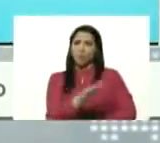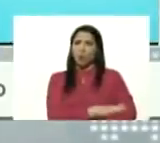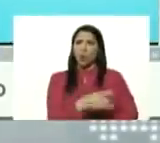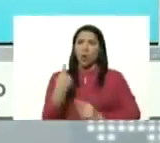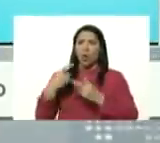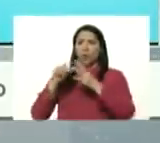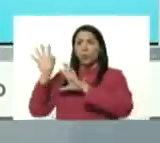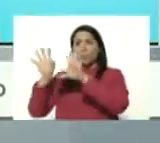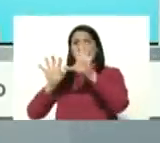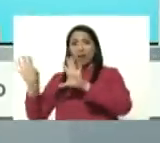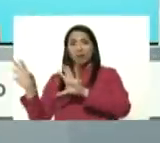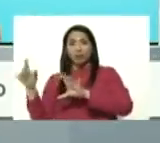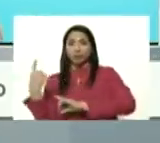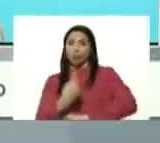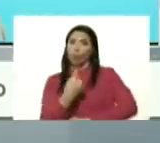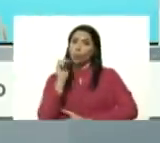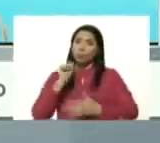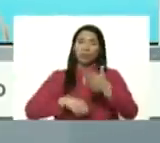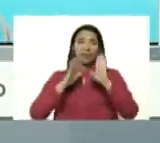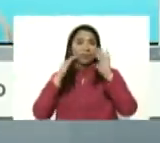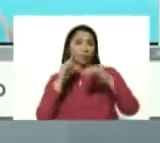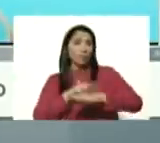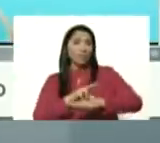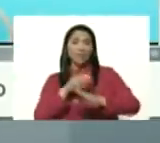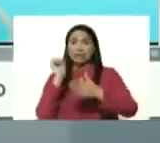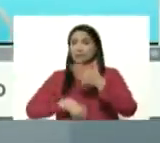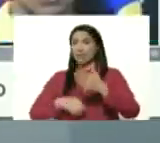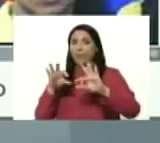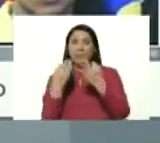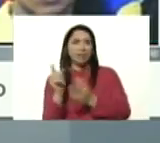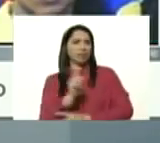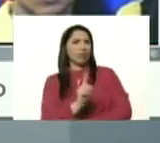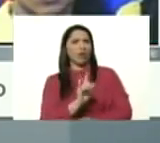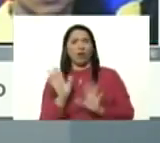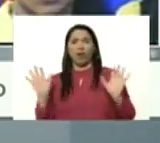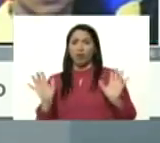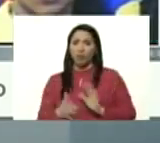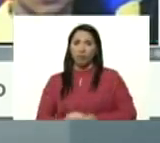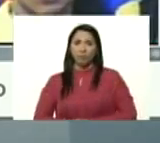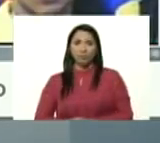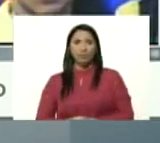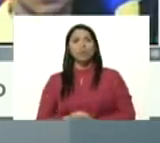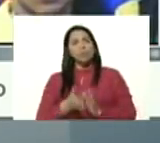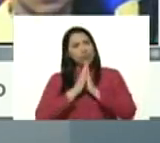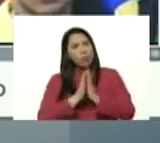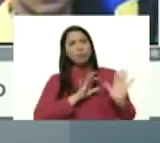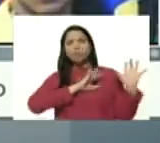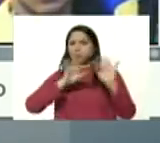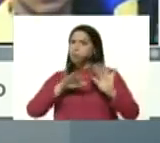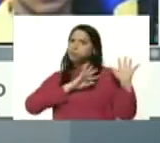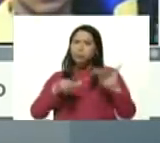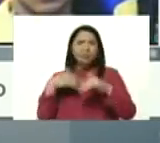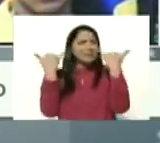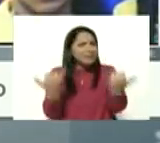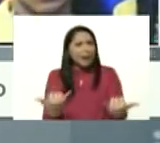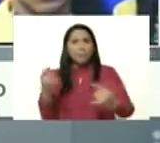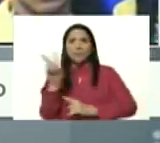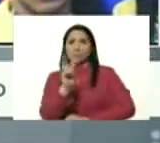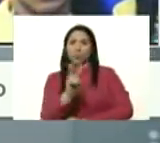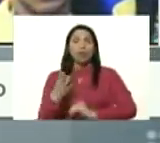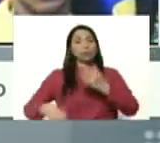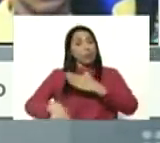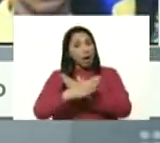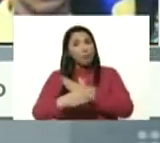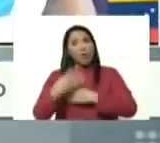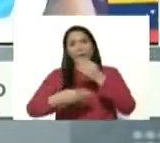exterior solos, sin atención médica, solos, sin familia. No, no, no, no, no, no. Vengan a Venezuela, vénganse, vénganse ya. Y vamos a hacer